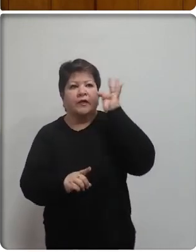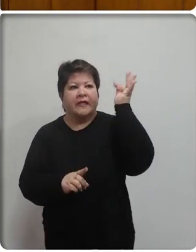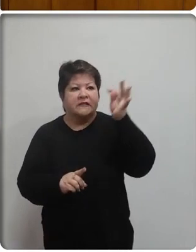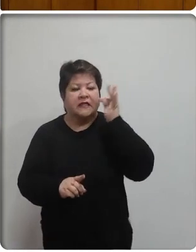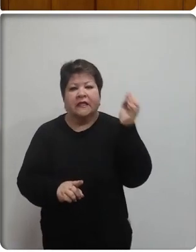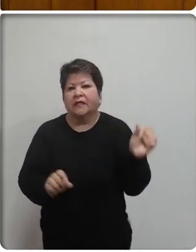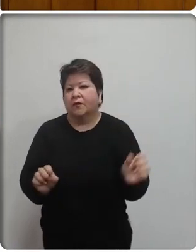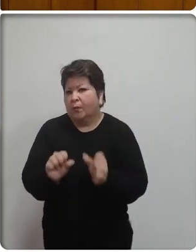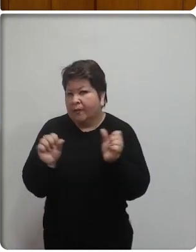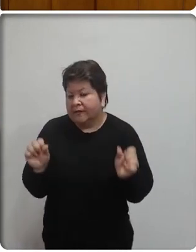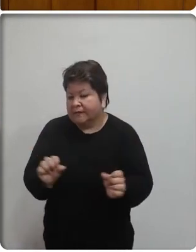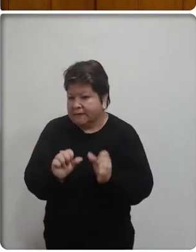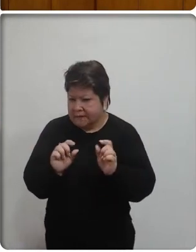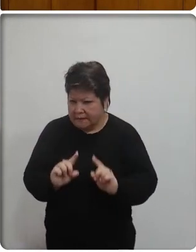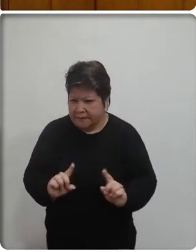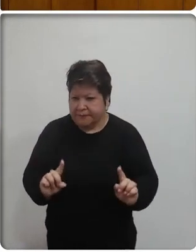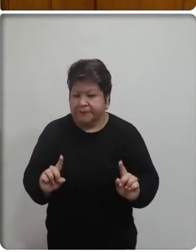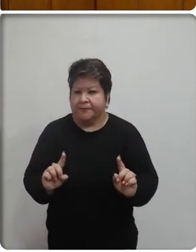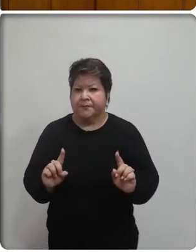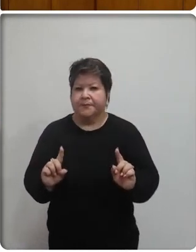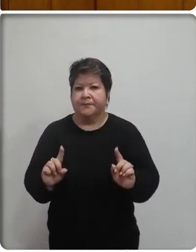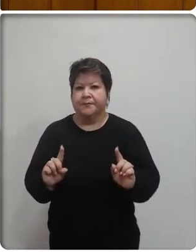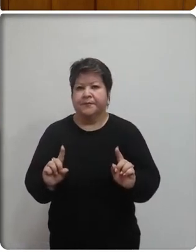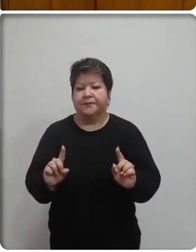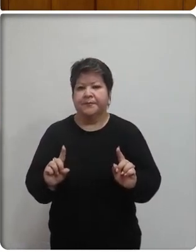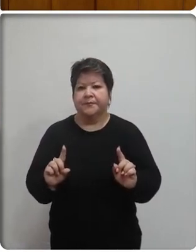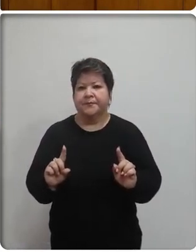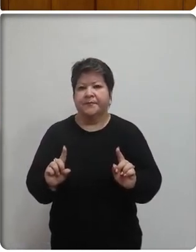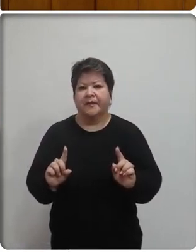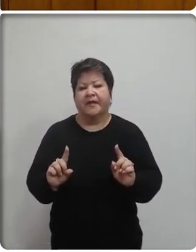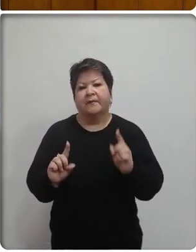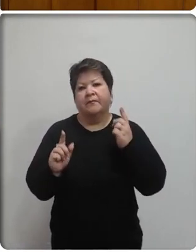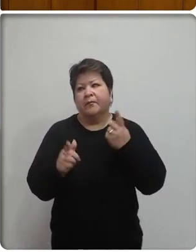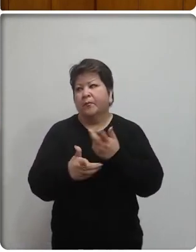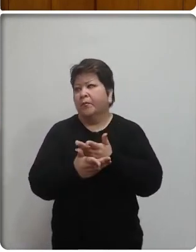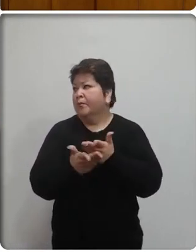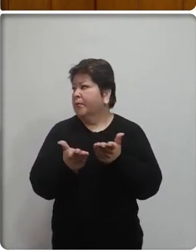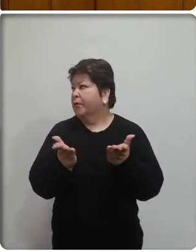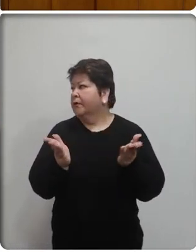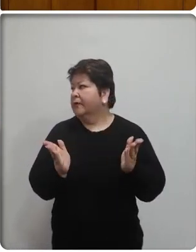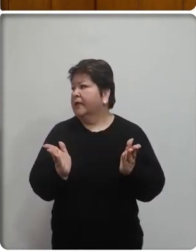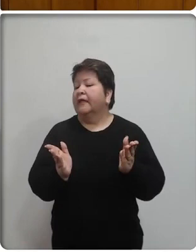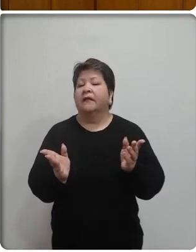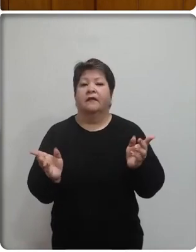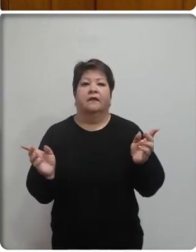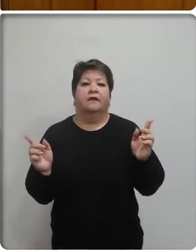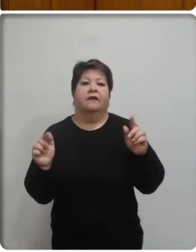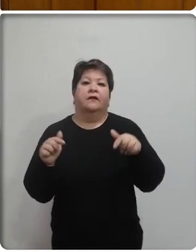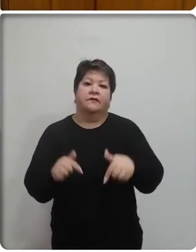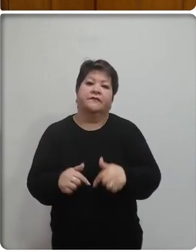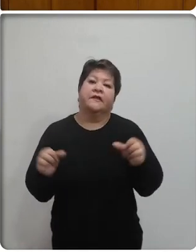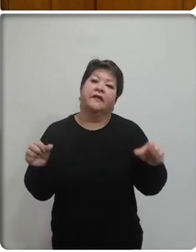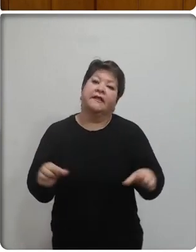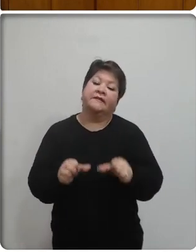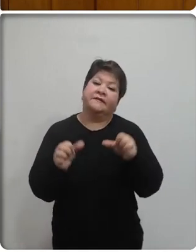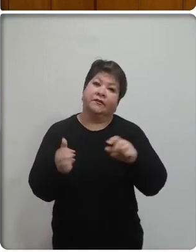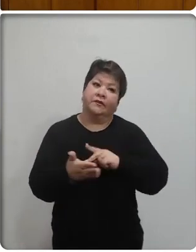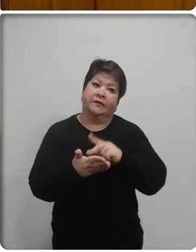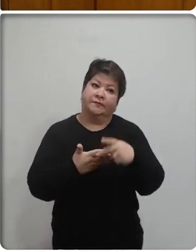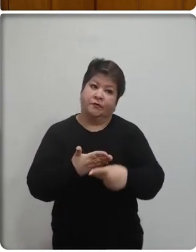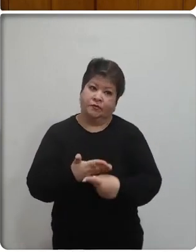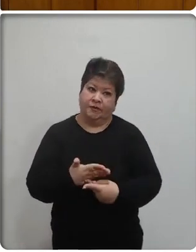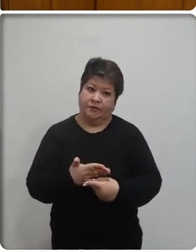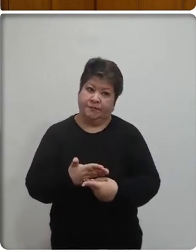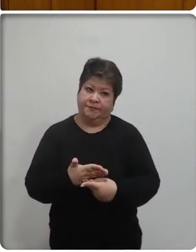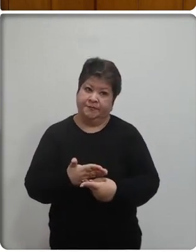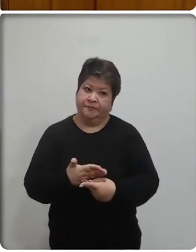los equipos de trabajo en forma directa, darles a conocer en lo que venimos avanzando con este proyecto.